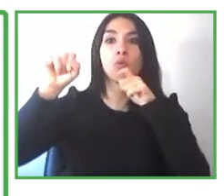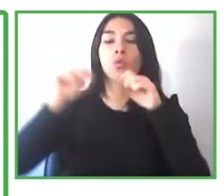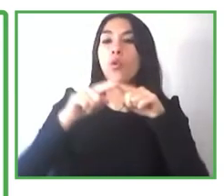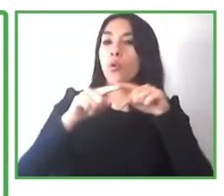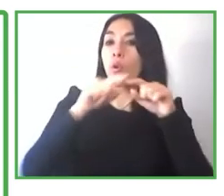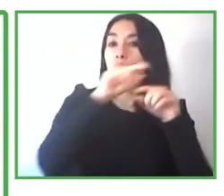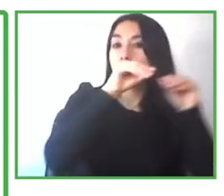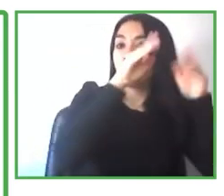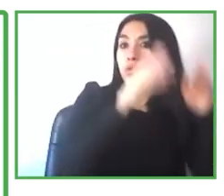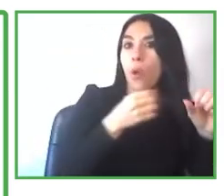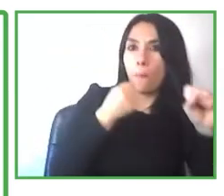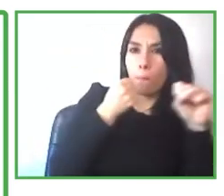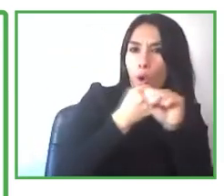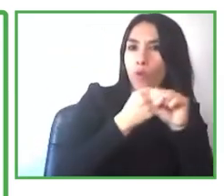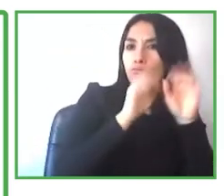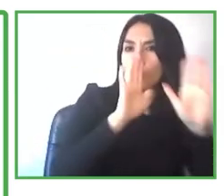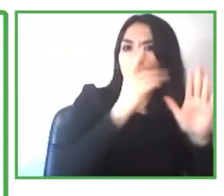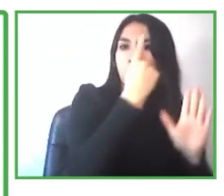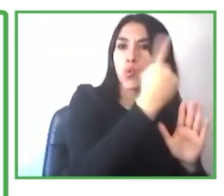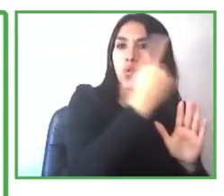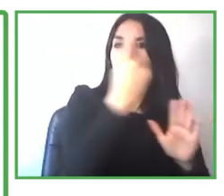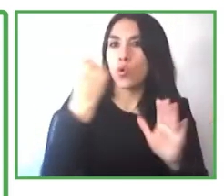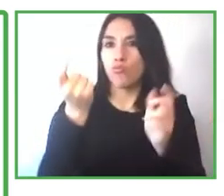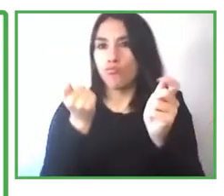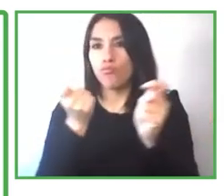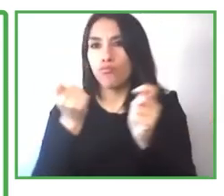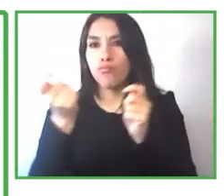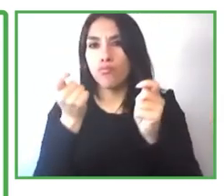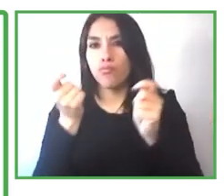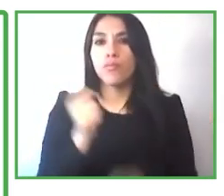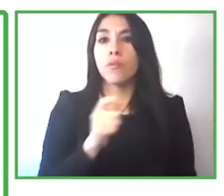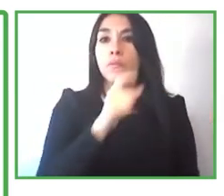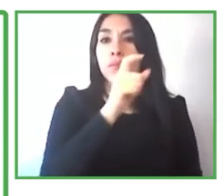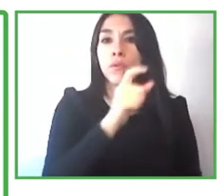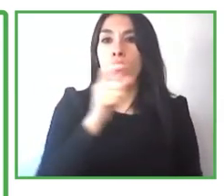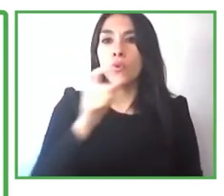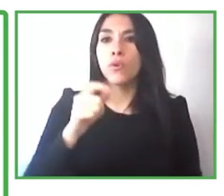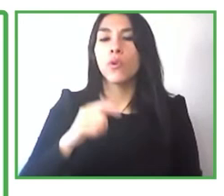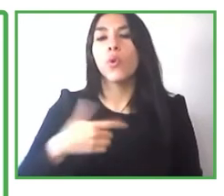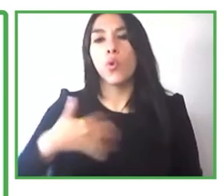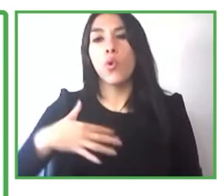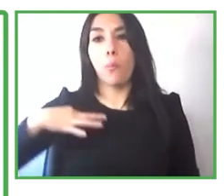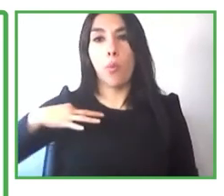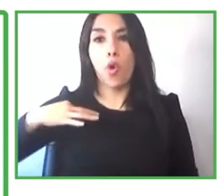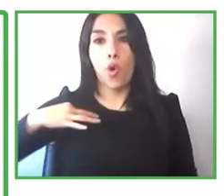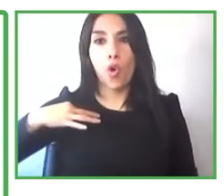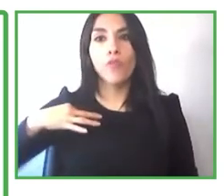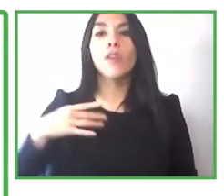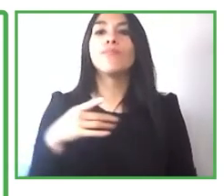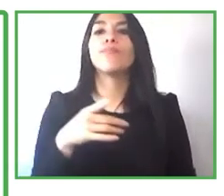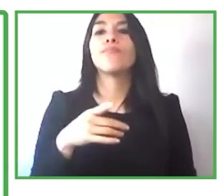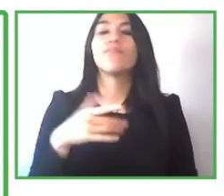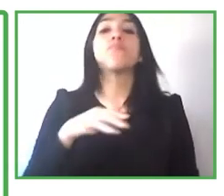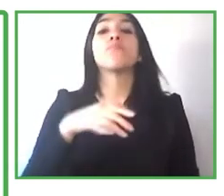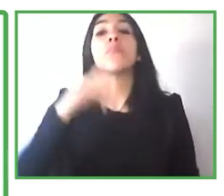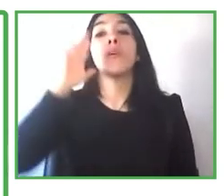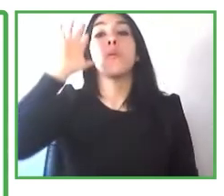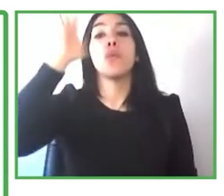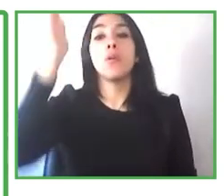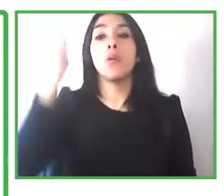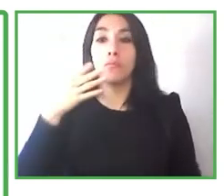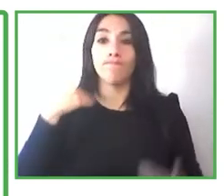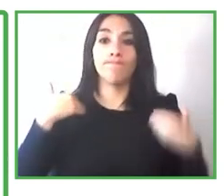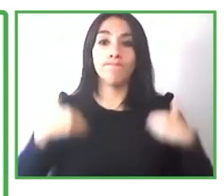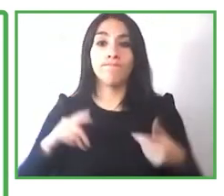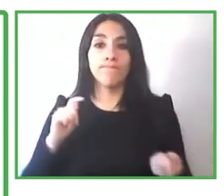que son voluntarios para transformarse en mentores y ayudar a los empleados en cada una de las compañías